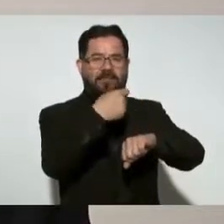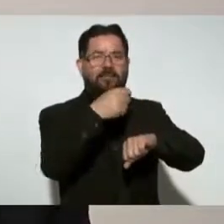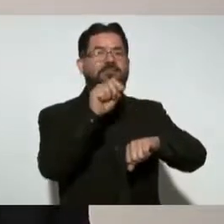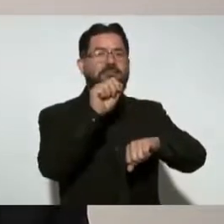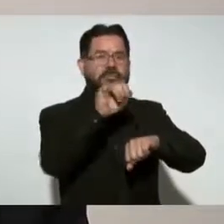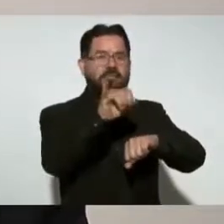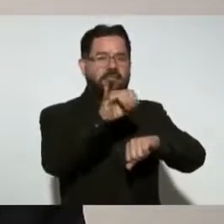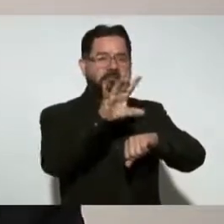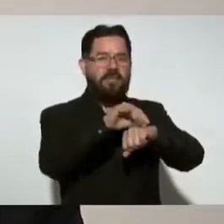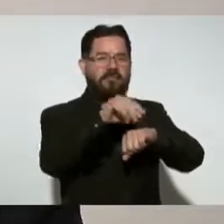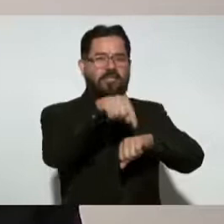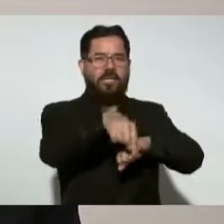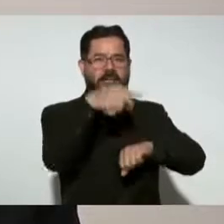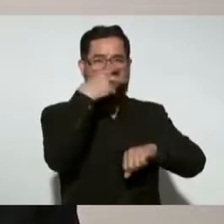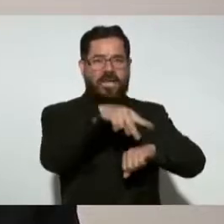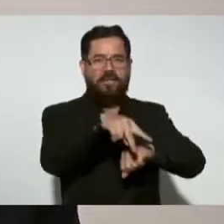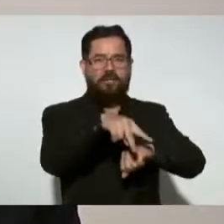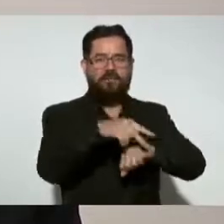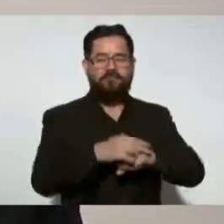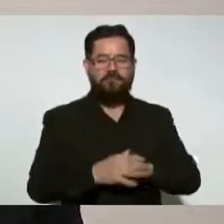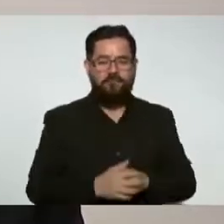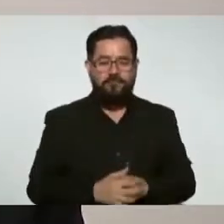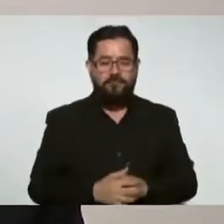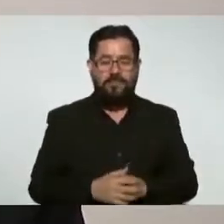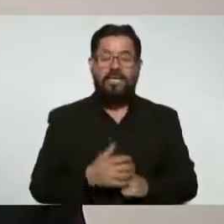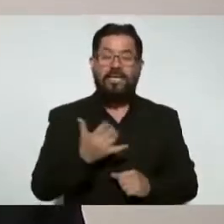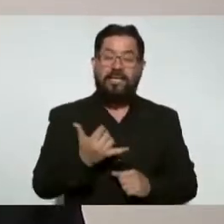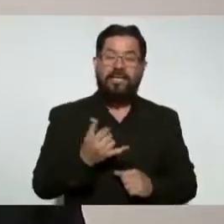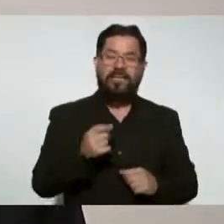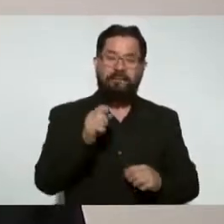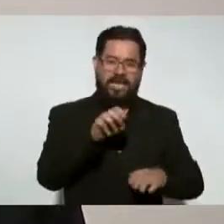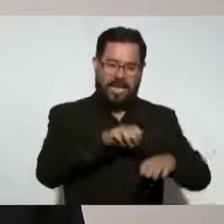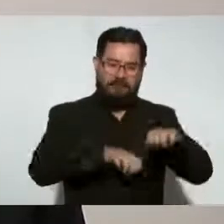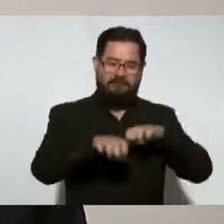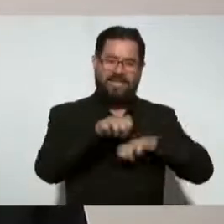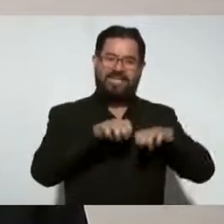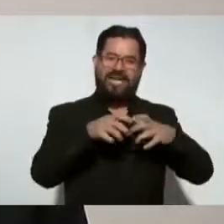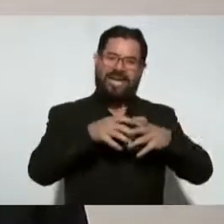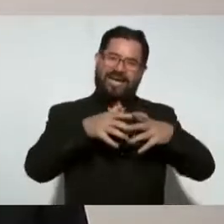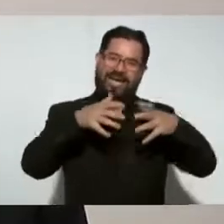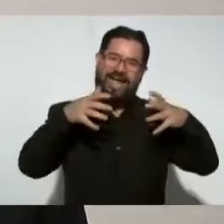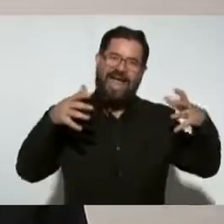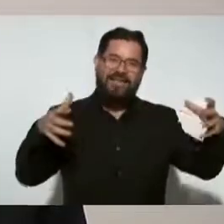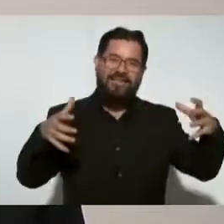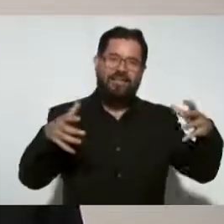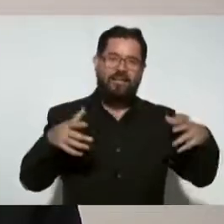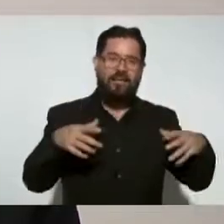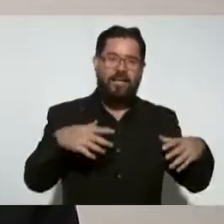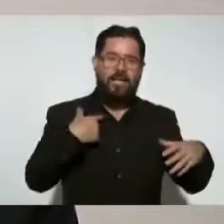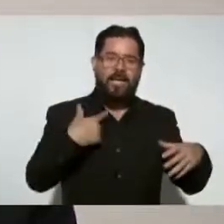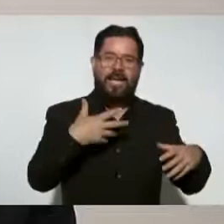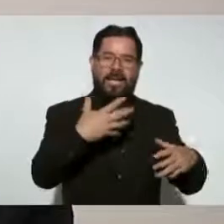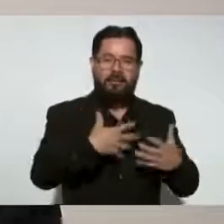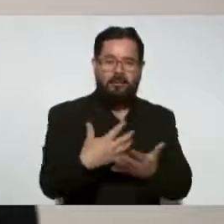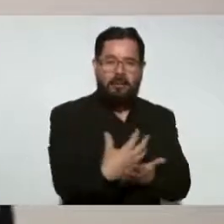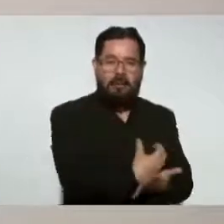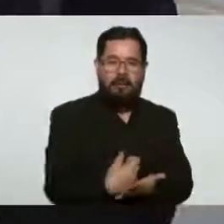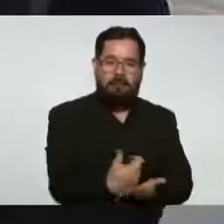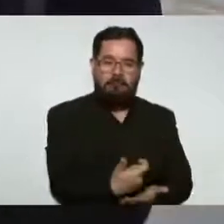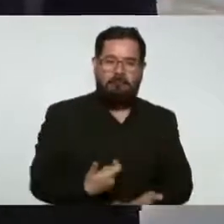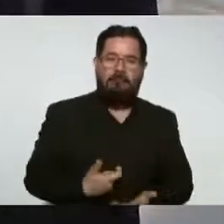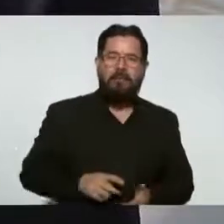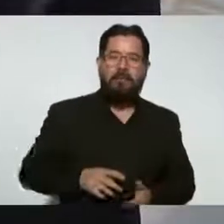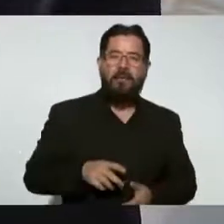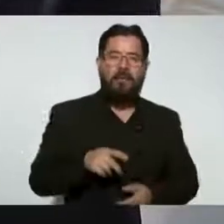y estas empresas que acaparaban todo lo que tenía que ver con los medicamentos,